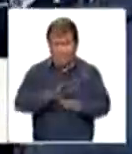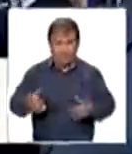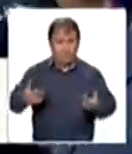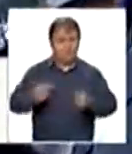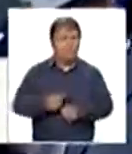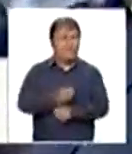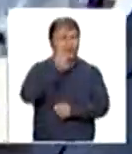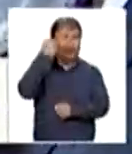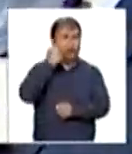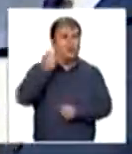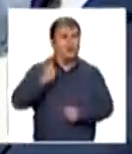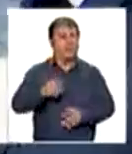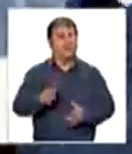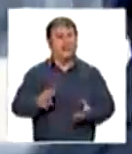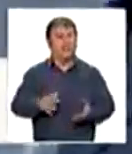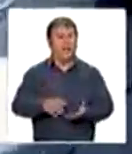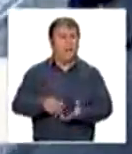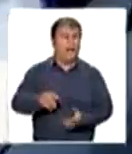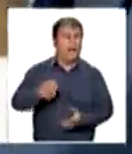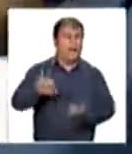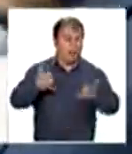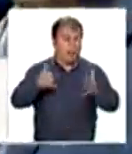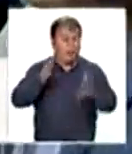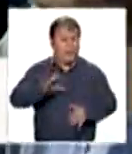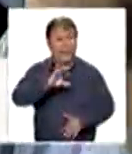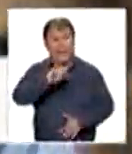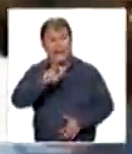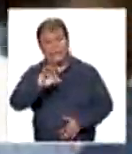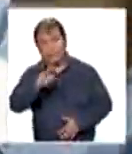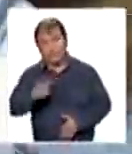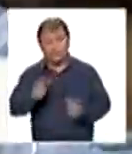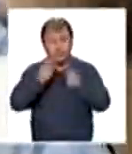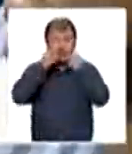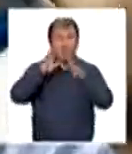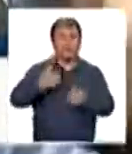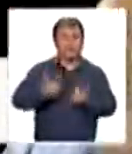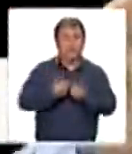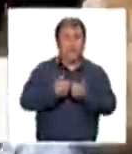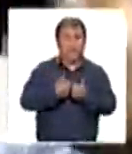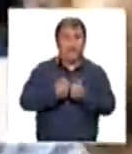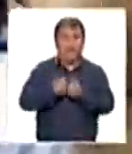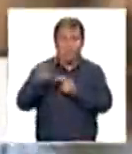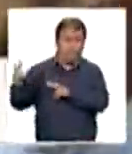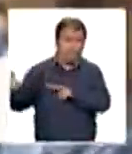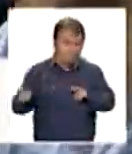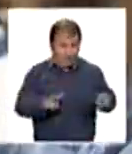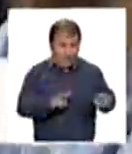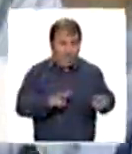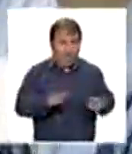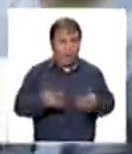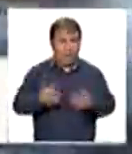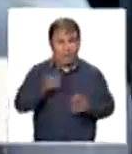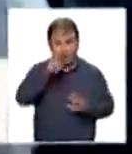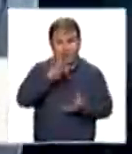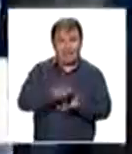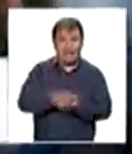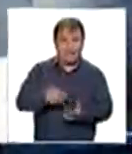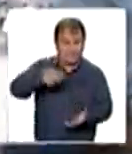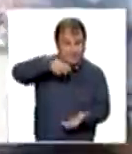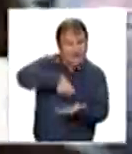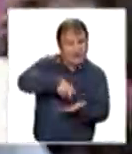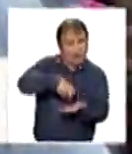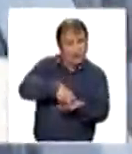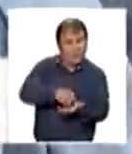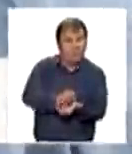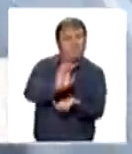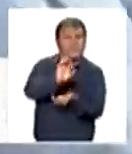la Serie Mundial, el deportista Carlos Correa sorprendió a su pareja ante la mirada del público. Ahí lo ve en pantalla cuando él se arrodilla, le